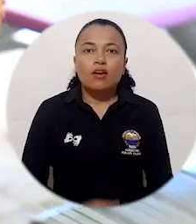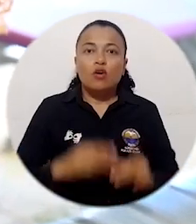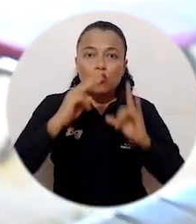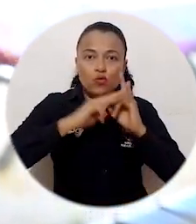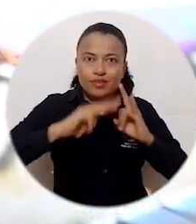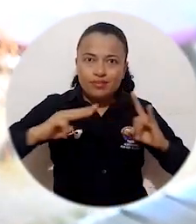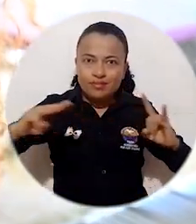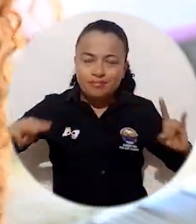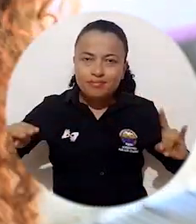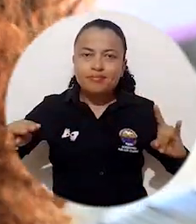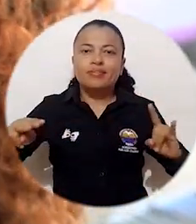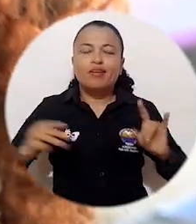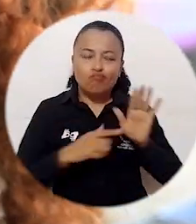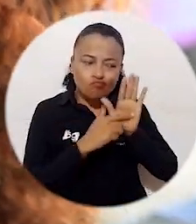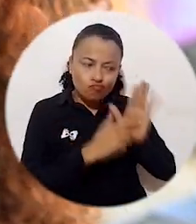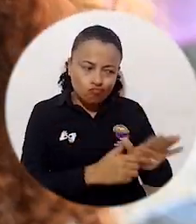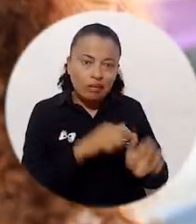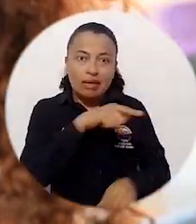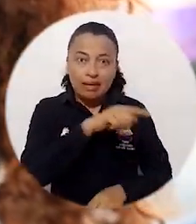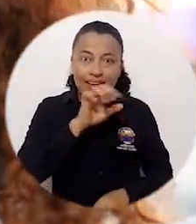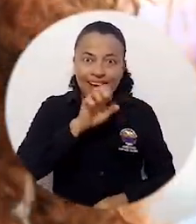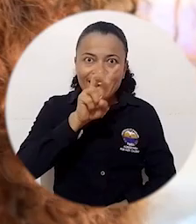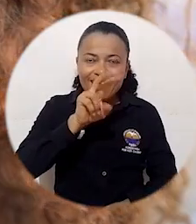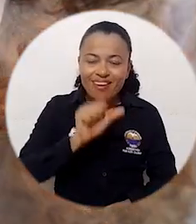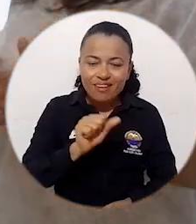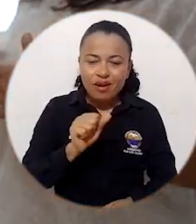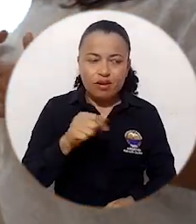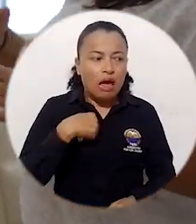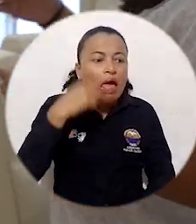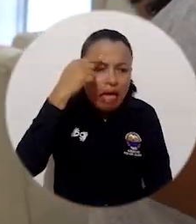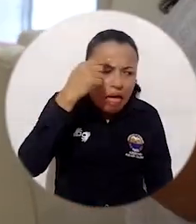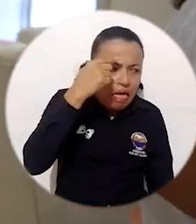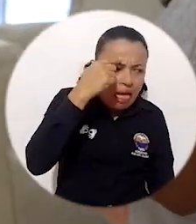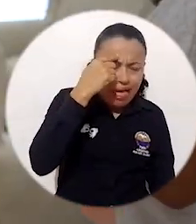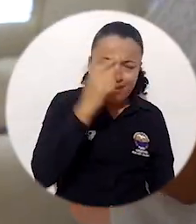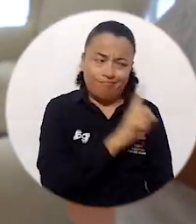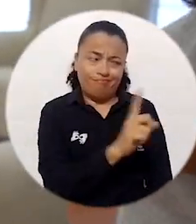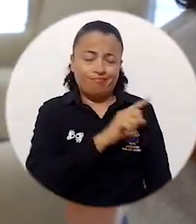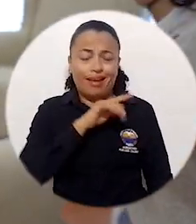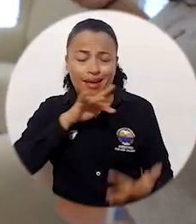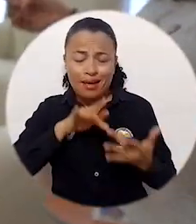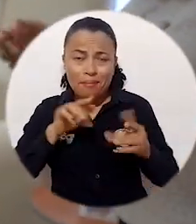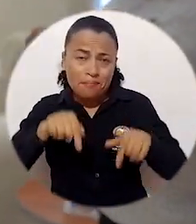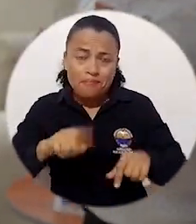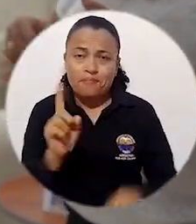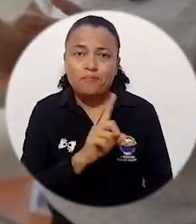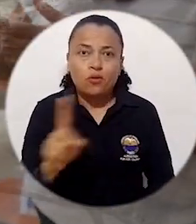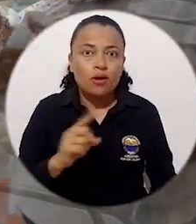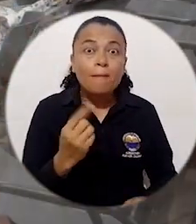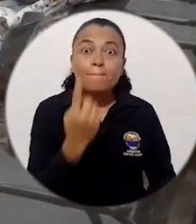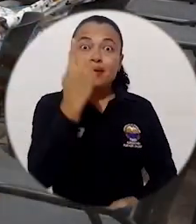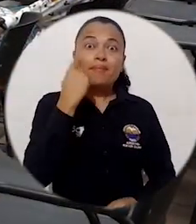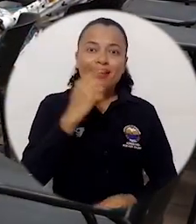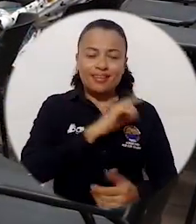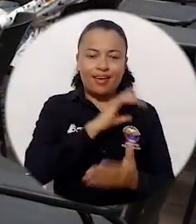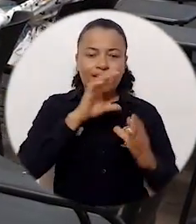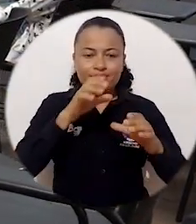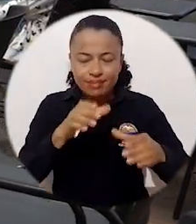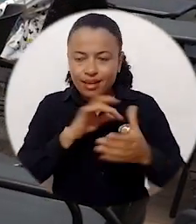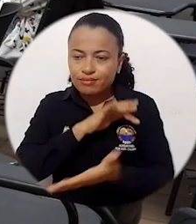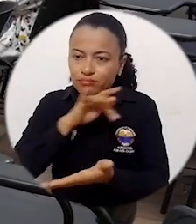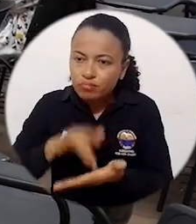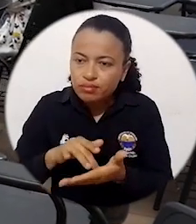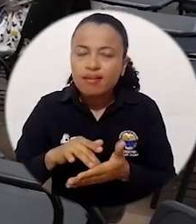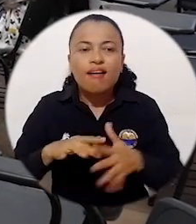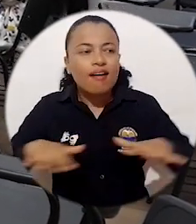la Universidad del Magdalena le demostró a Eva que Estas ideas no tenían lugar en el campus desde su primer día de